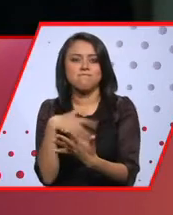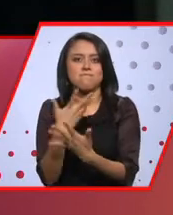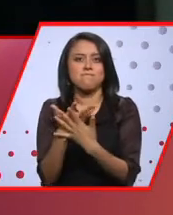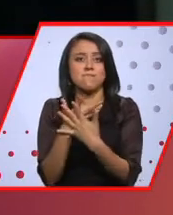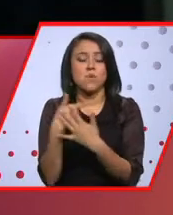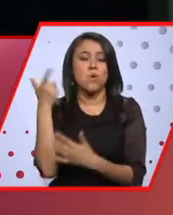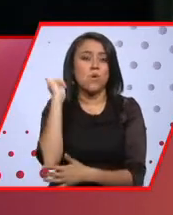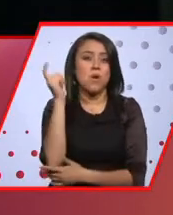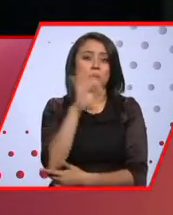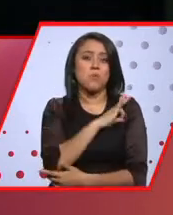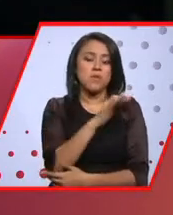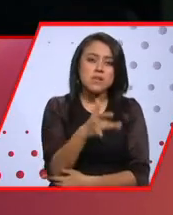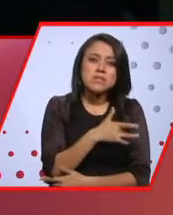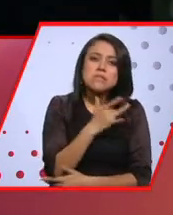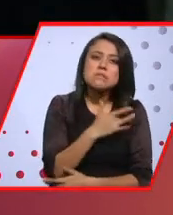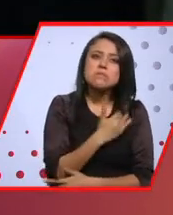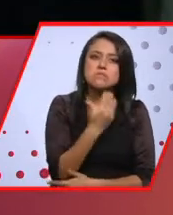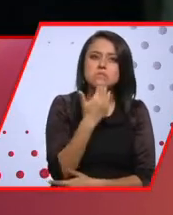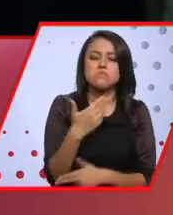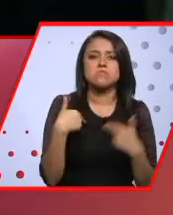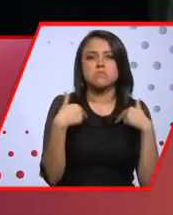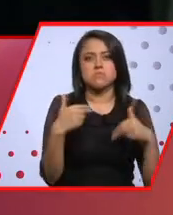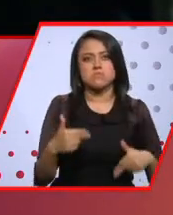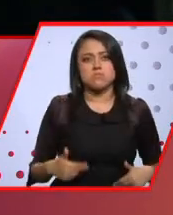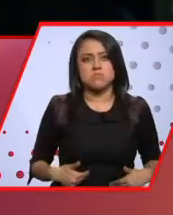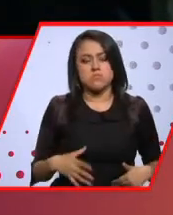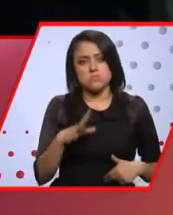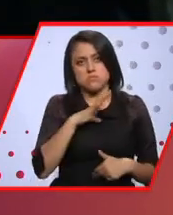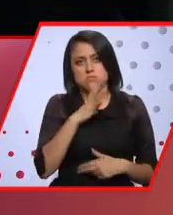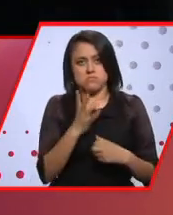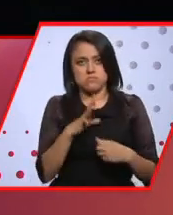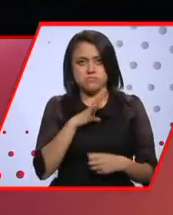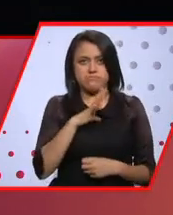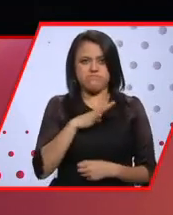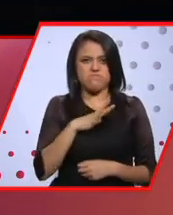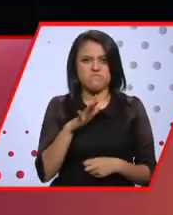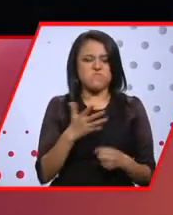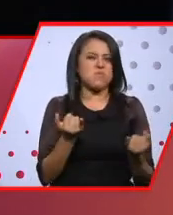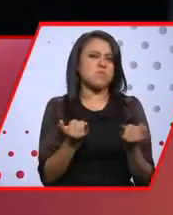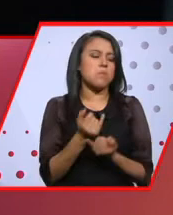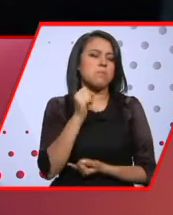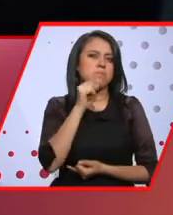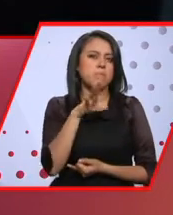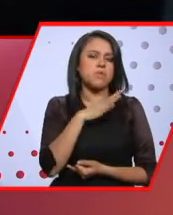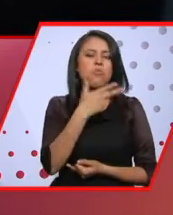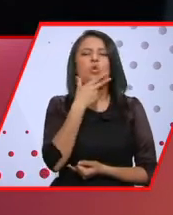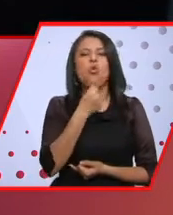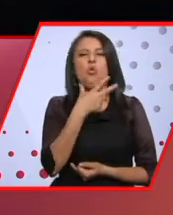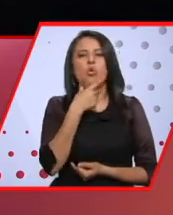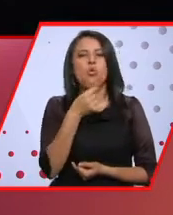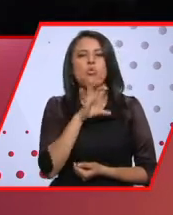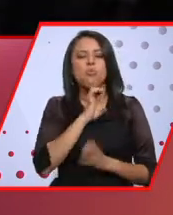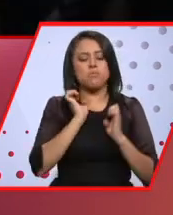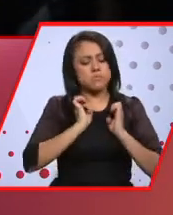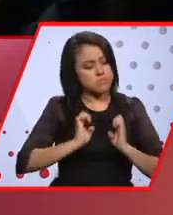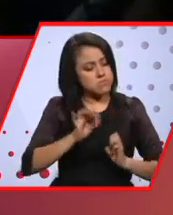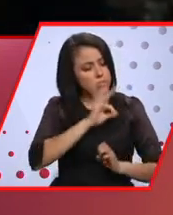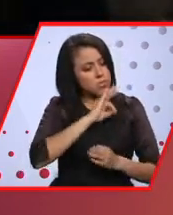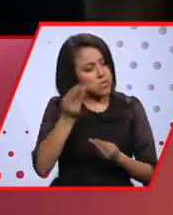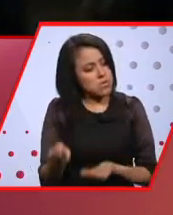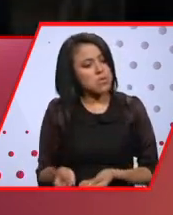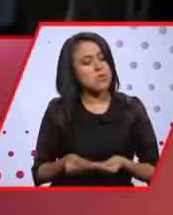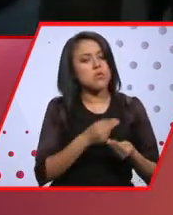la calidad y calidez humana que le sobra, si todavía tiene algo, y la caballerosidad y la hombría de decir, quiero ser